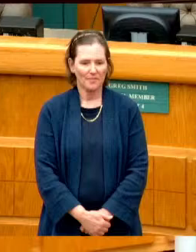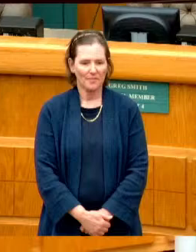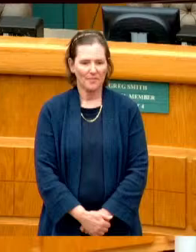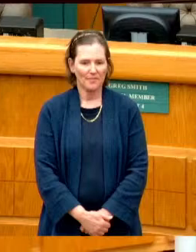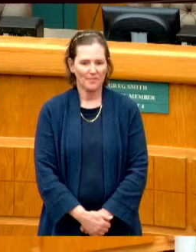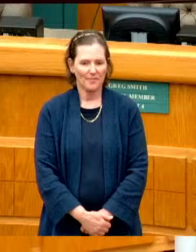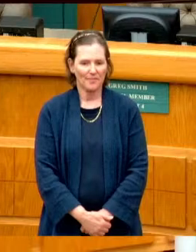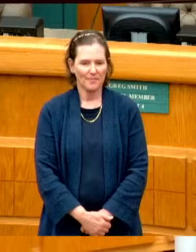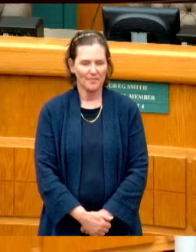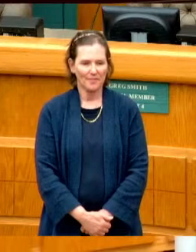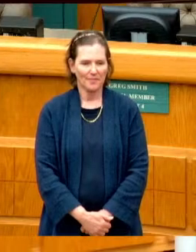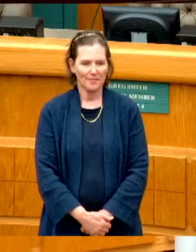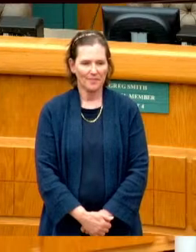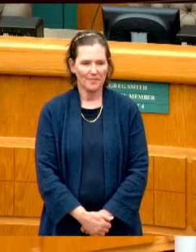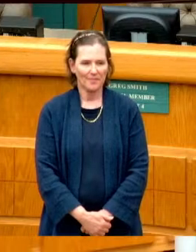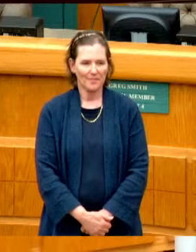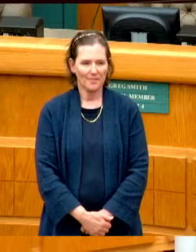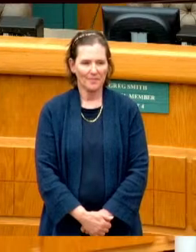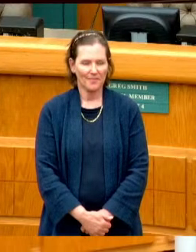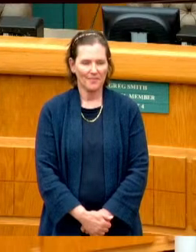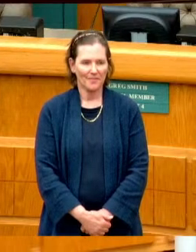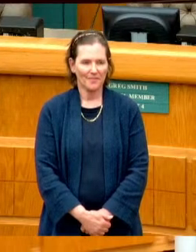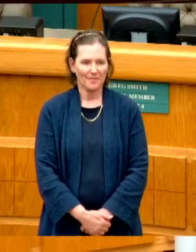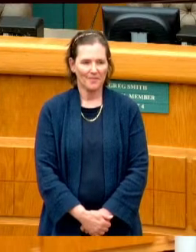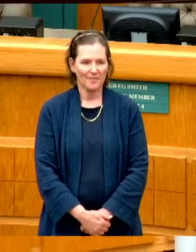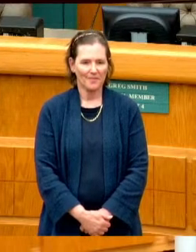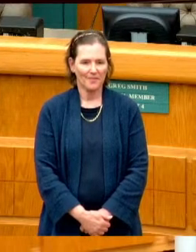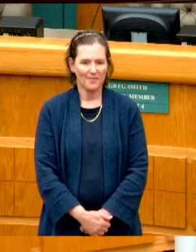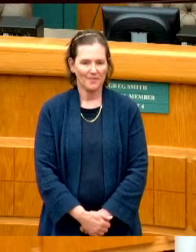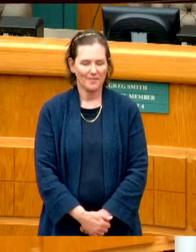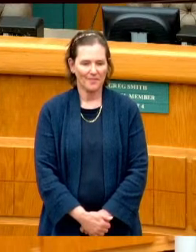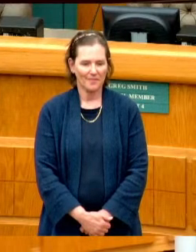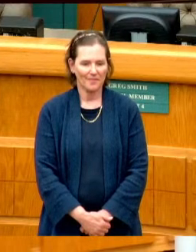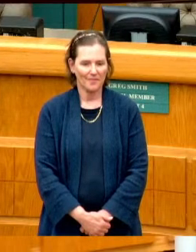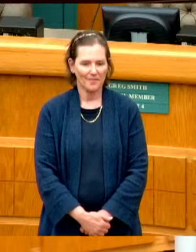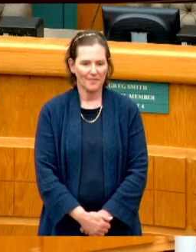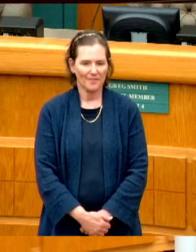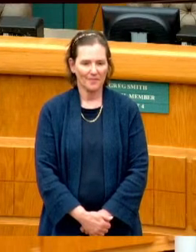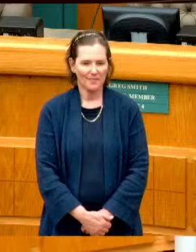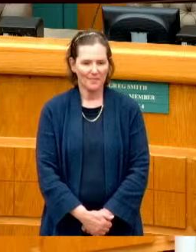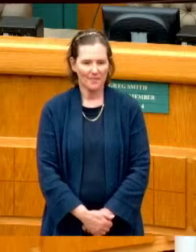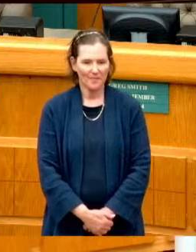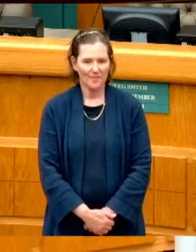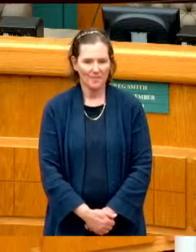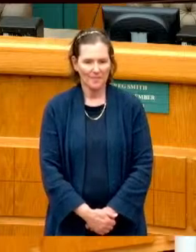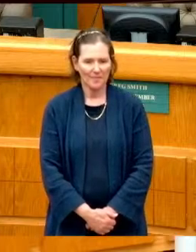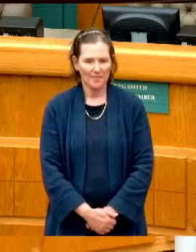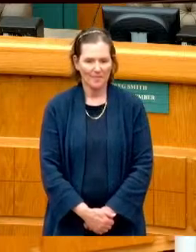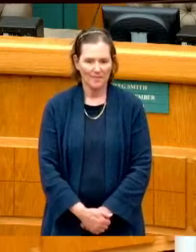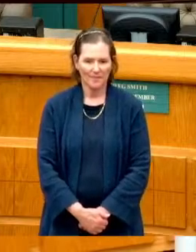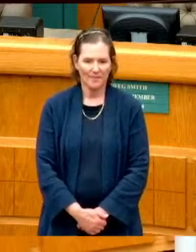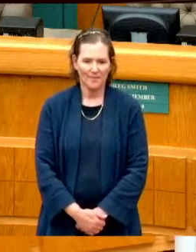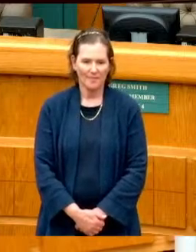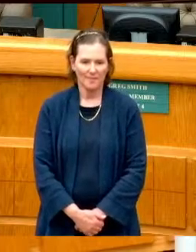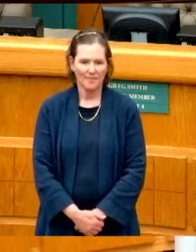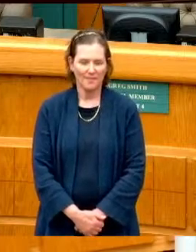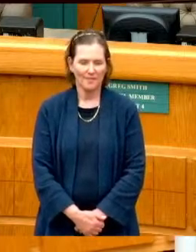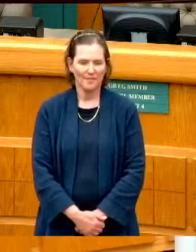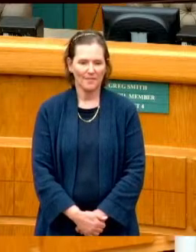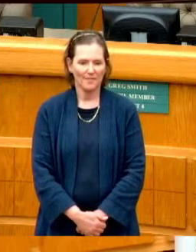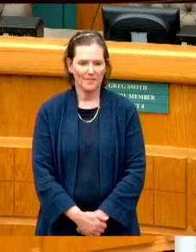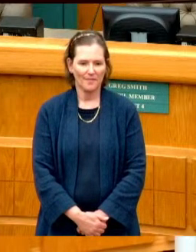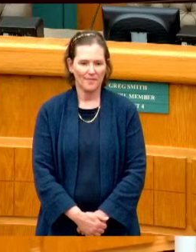sin restricciones, esperamos que el Estado nos envíe vacunas adicionales. Es importante realizar una preinscripción, ya sea en línea a la